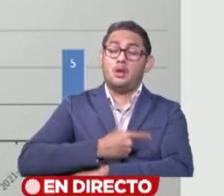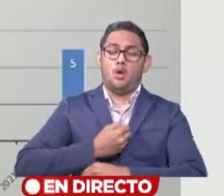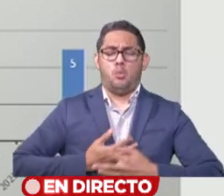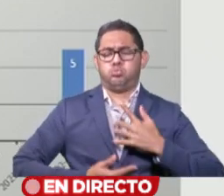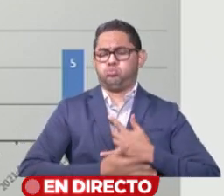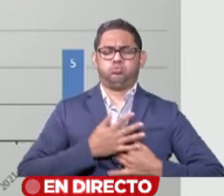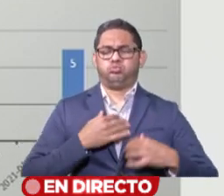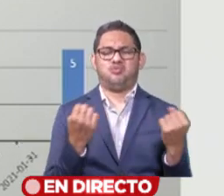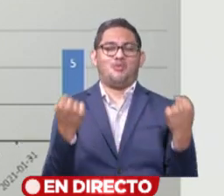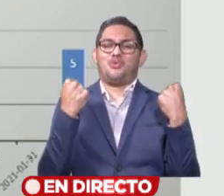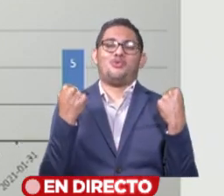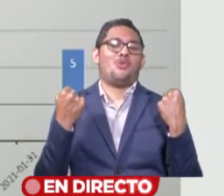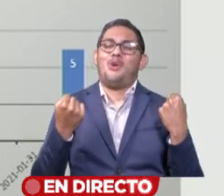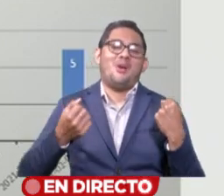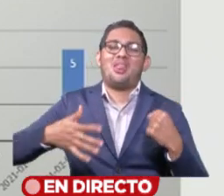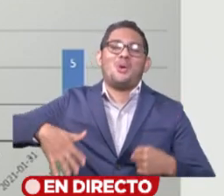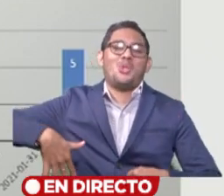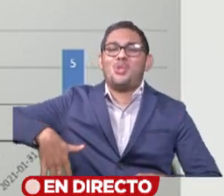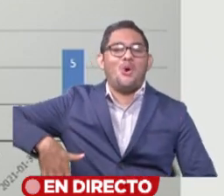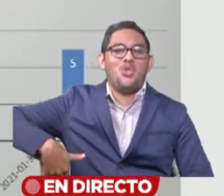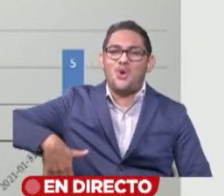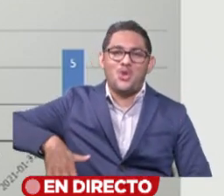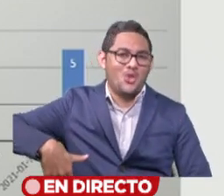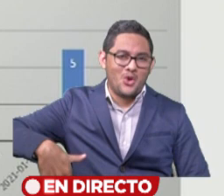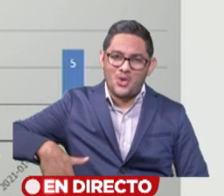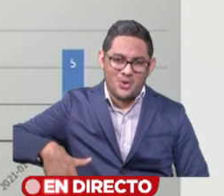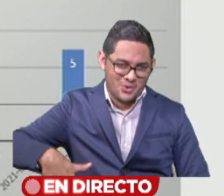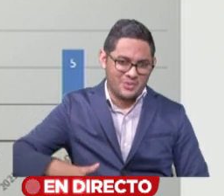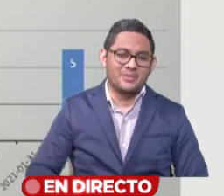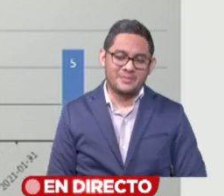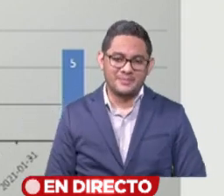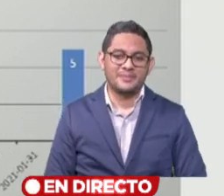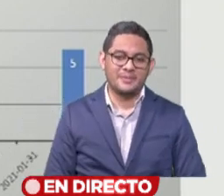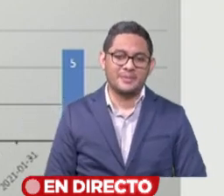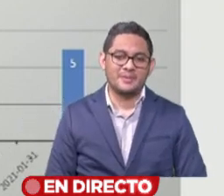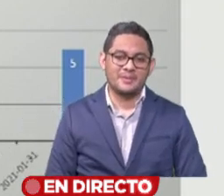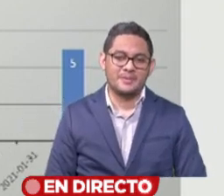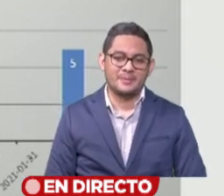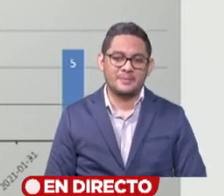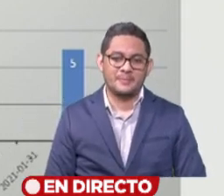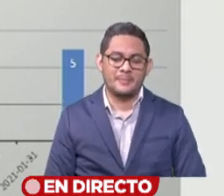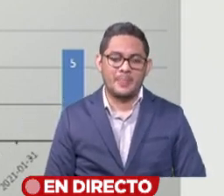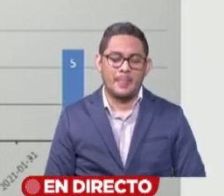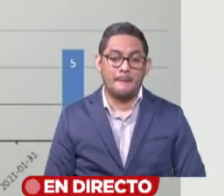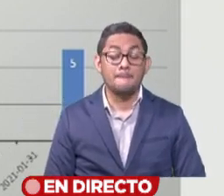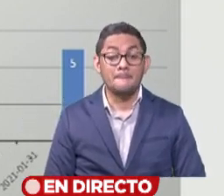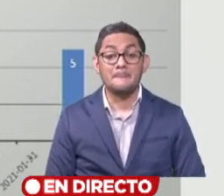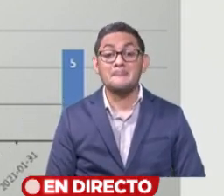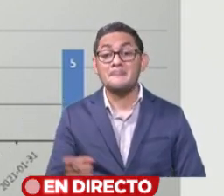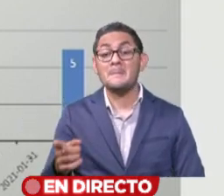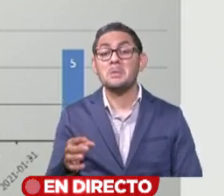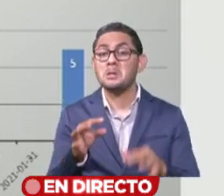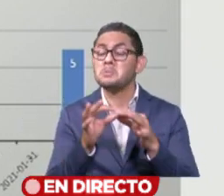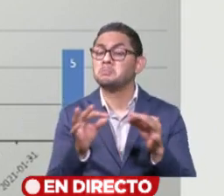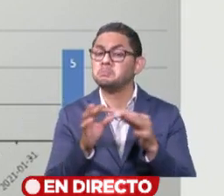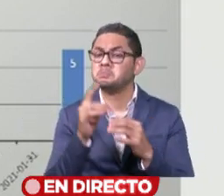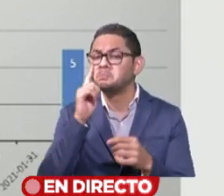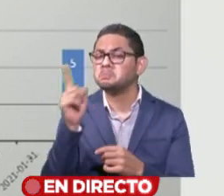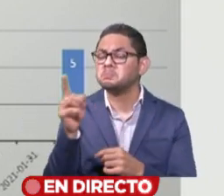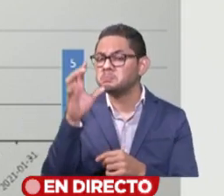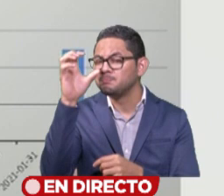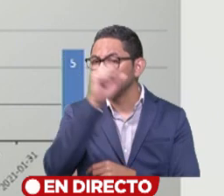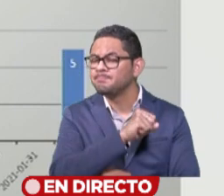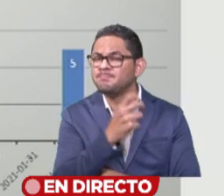vemos un poco más hacia el lado del derecho de la diapositiva, vemos que hay un número mucho más pequeño de personas. Esto lo que nos dice es que